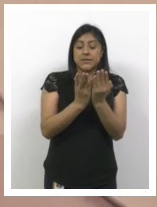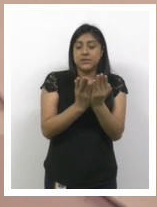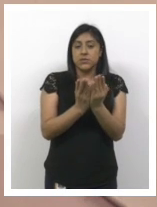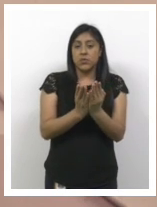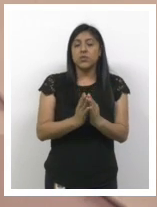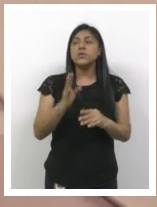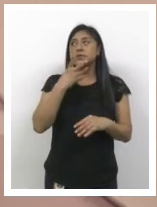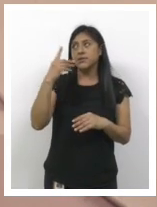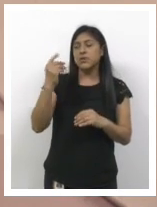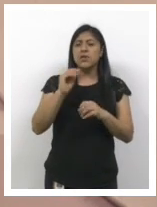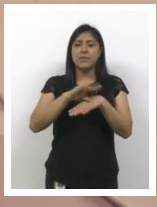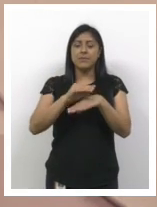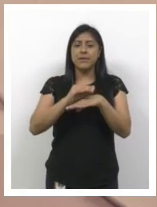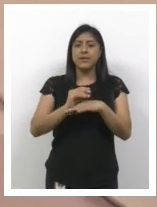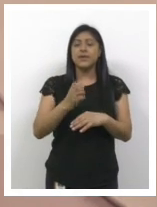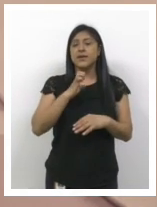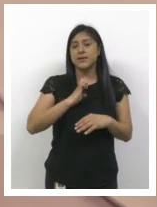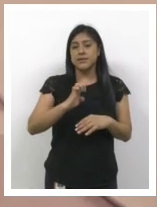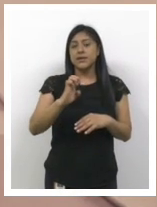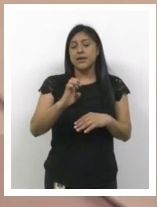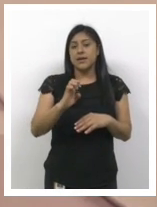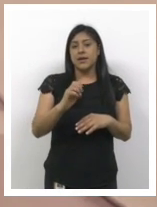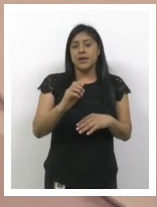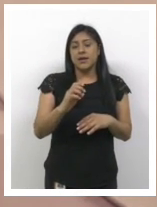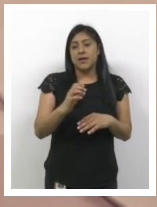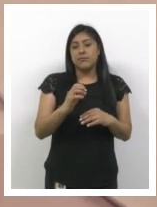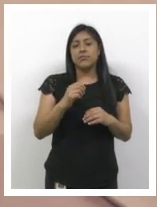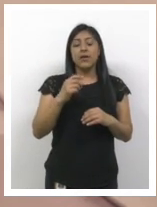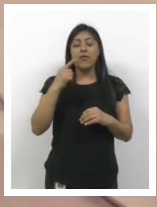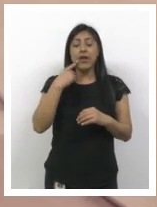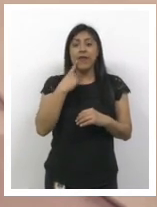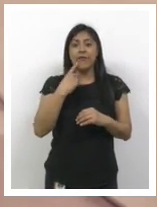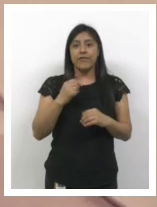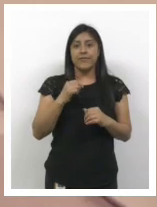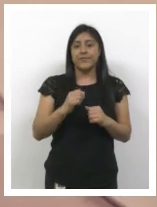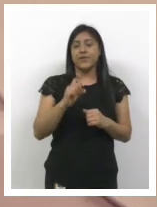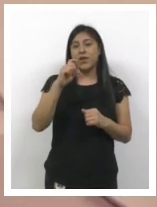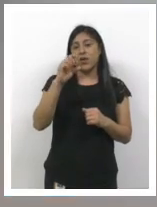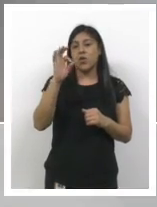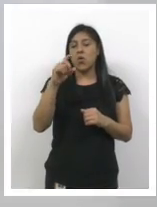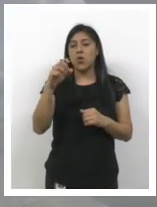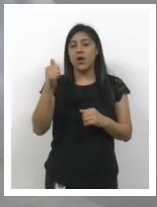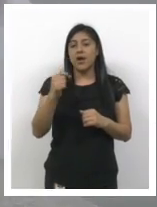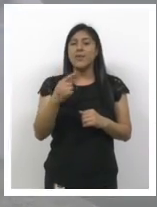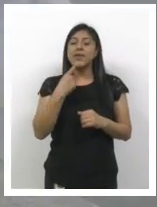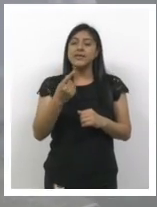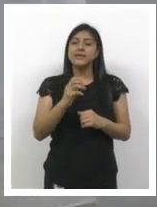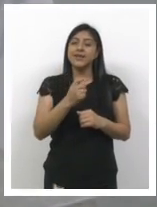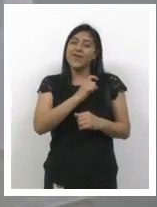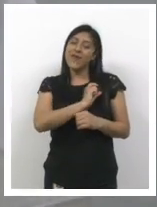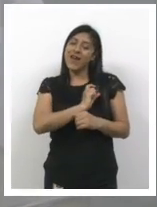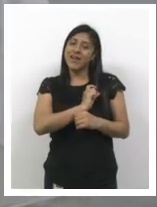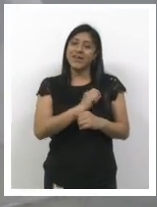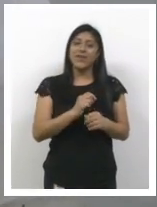quiere y permite, pues un día pues ser parte de uno de los, quizá de los jefes, ¿verdad?, de aquí de Servicios Generales. Coca, como